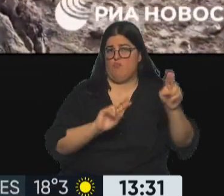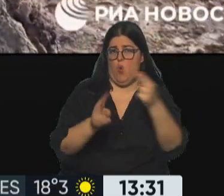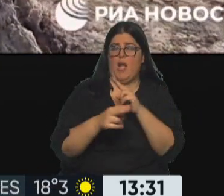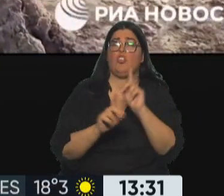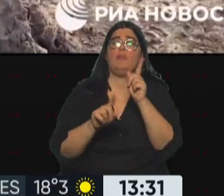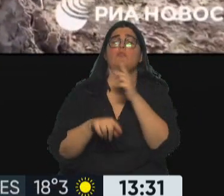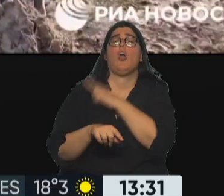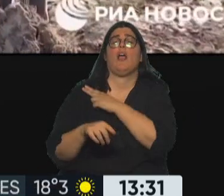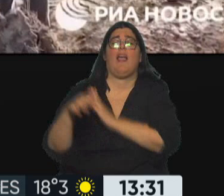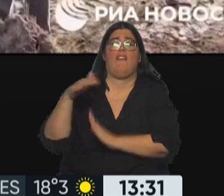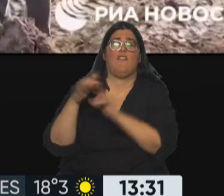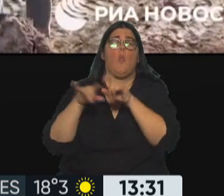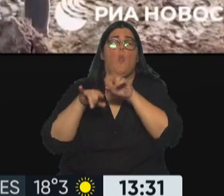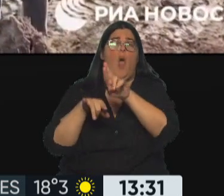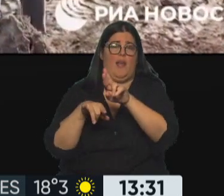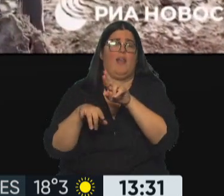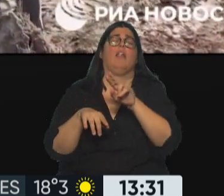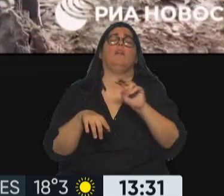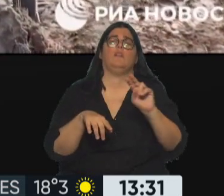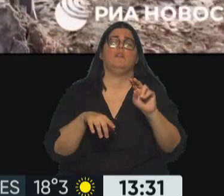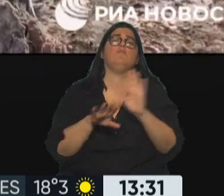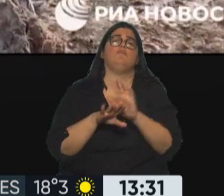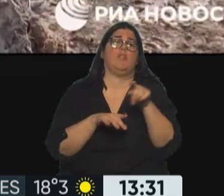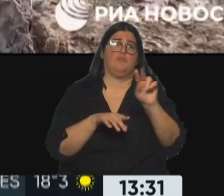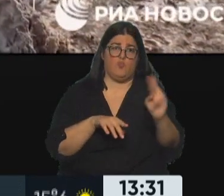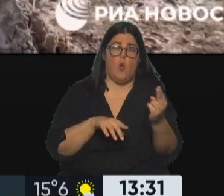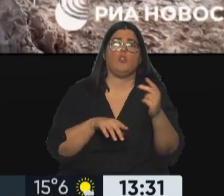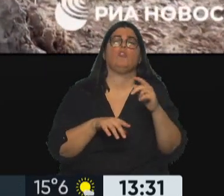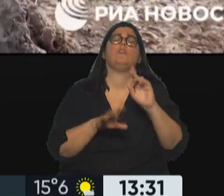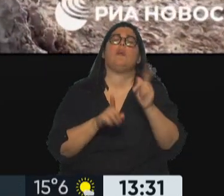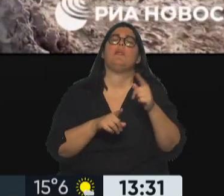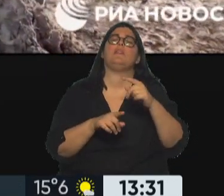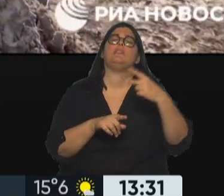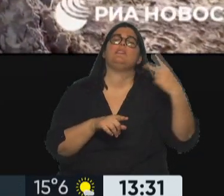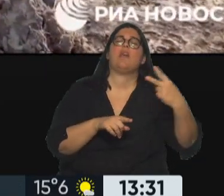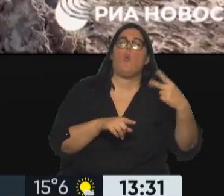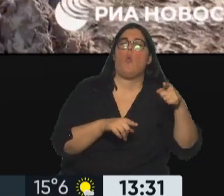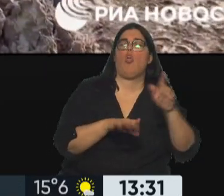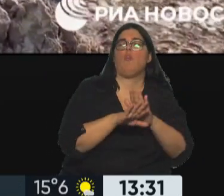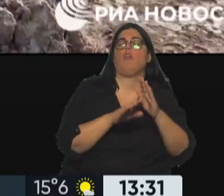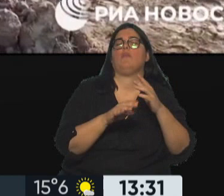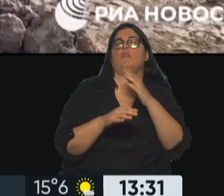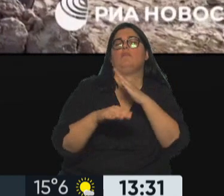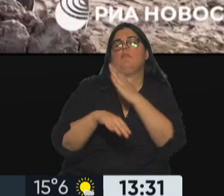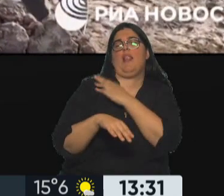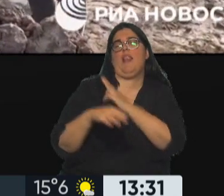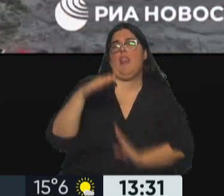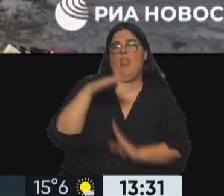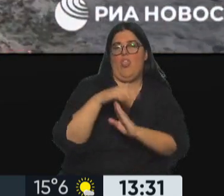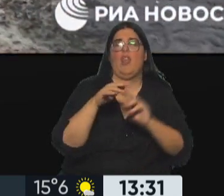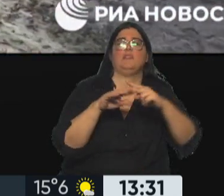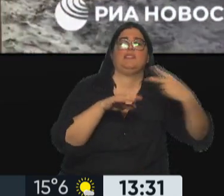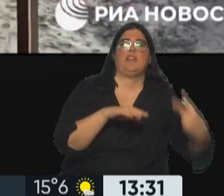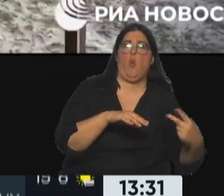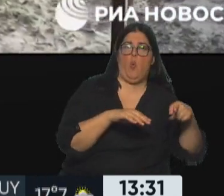sino también lo que sería lo que podríamos llamar el número 2 o el brazo en la mano derecha, digamos, de Prigozhin, Dmitry Utkin,